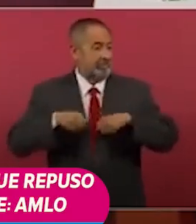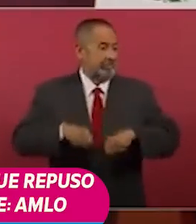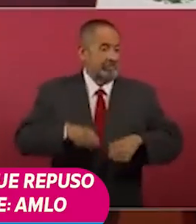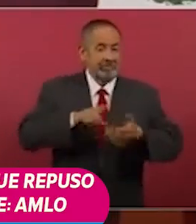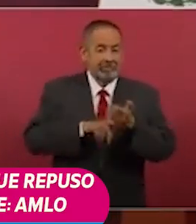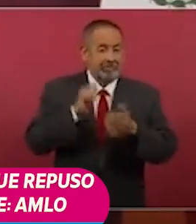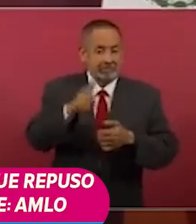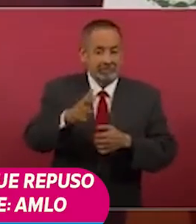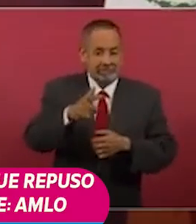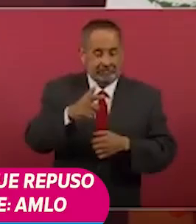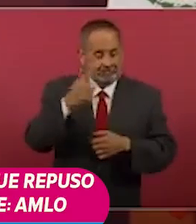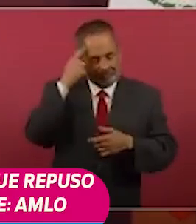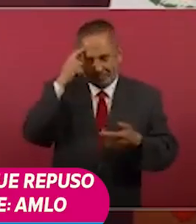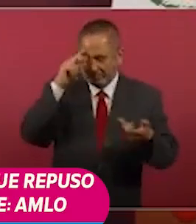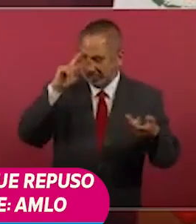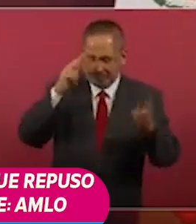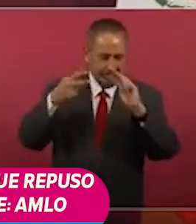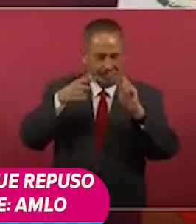los vuelve locos.